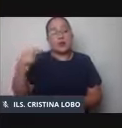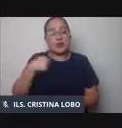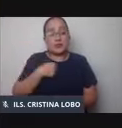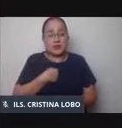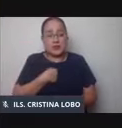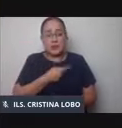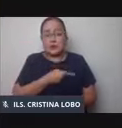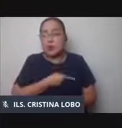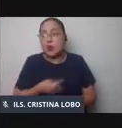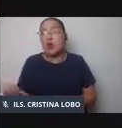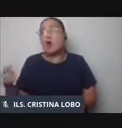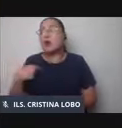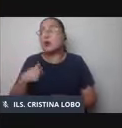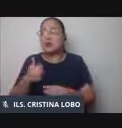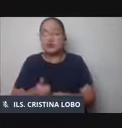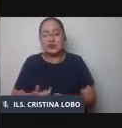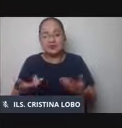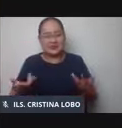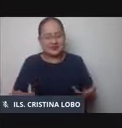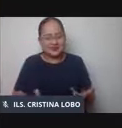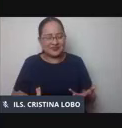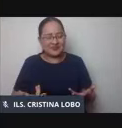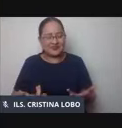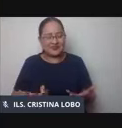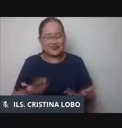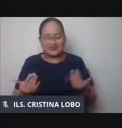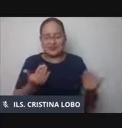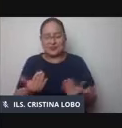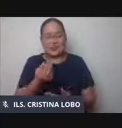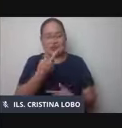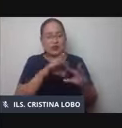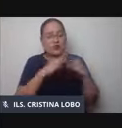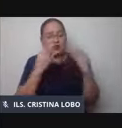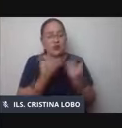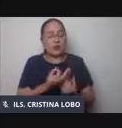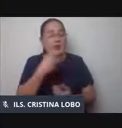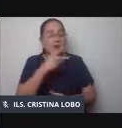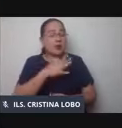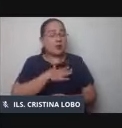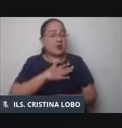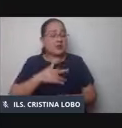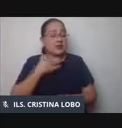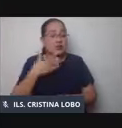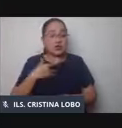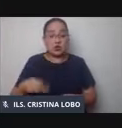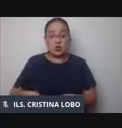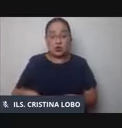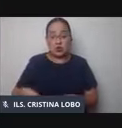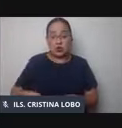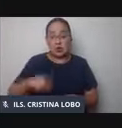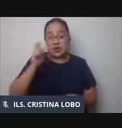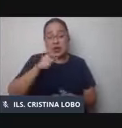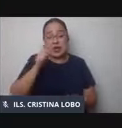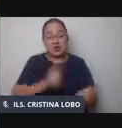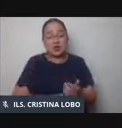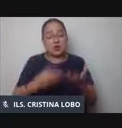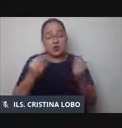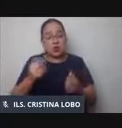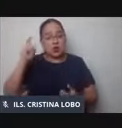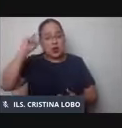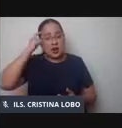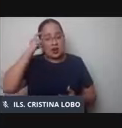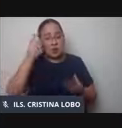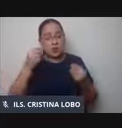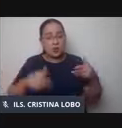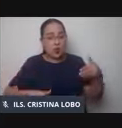o pobrecito de mí. Pero el sentimiento de culpabilidad normalmente trae mucho enojo y mucho malestar